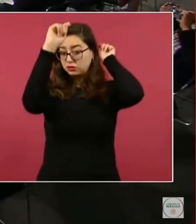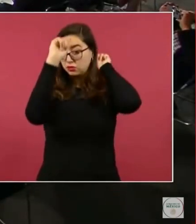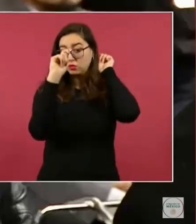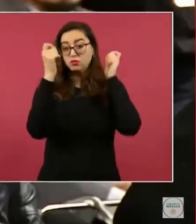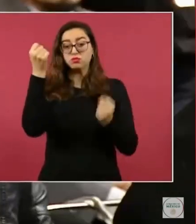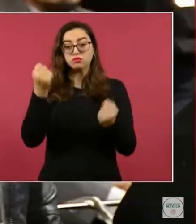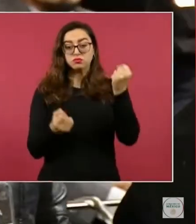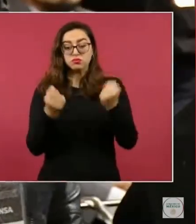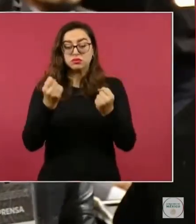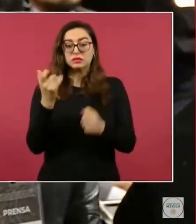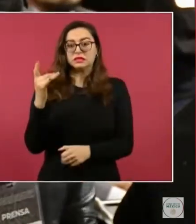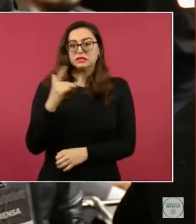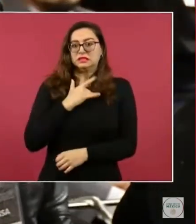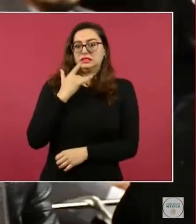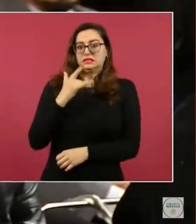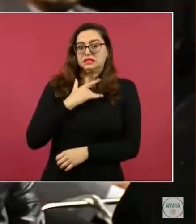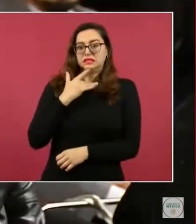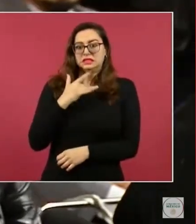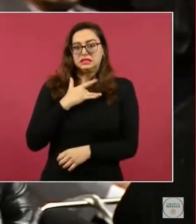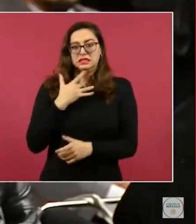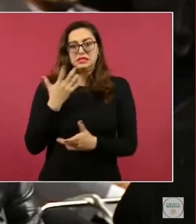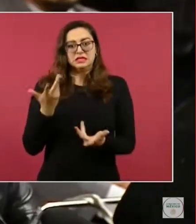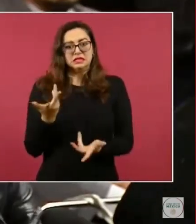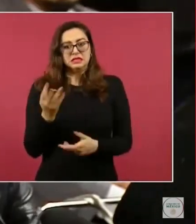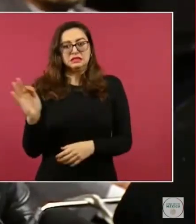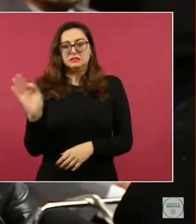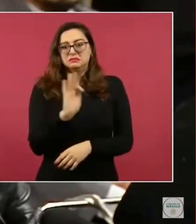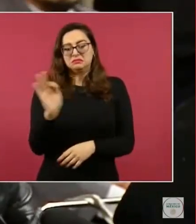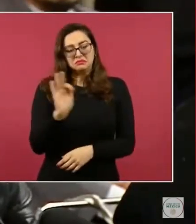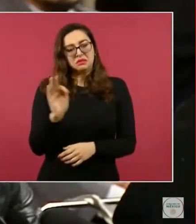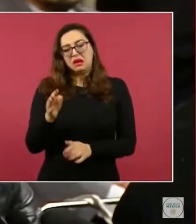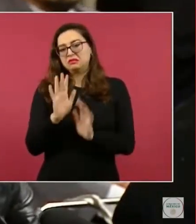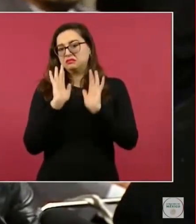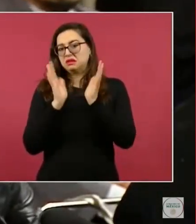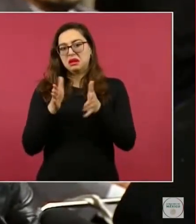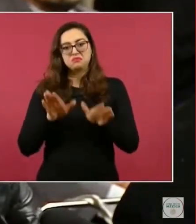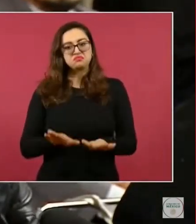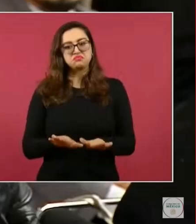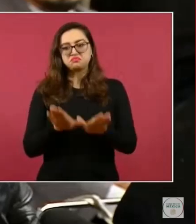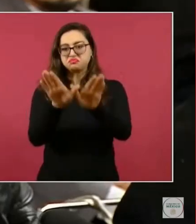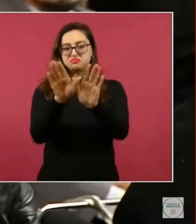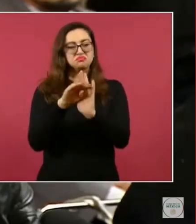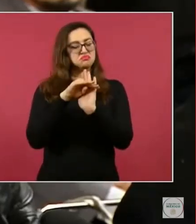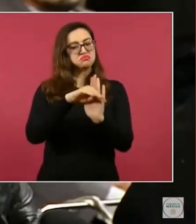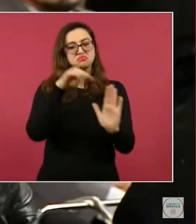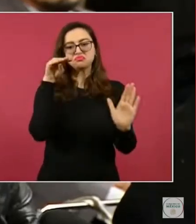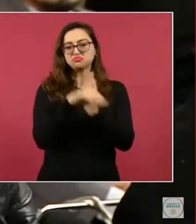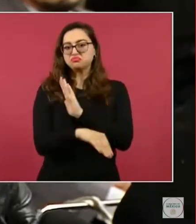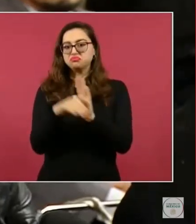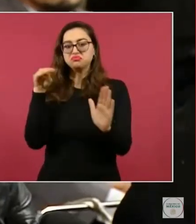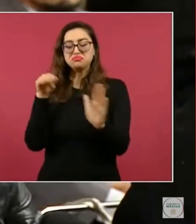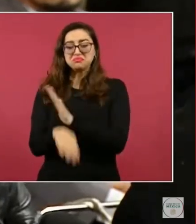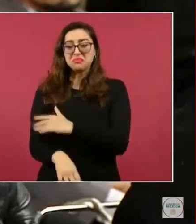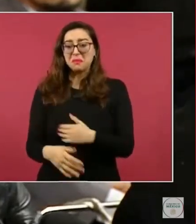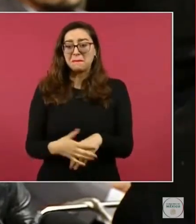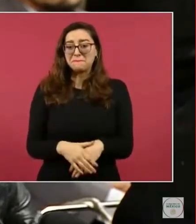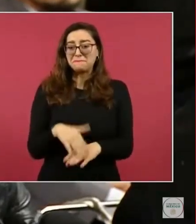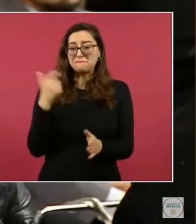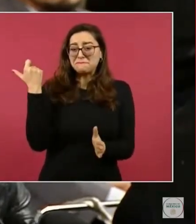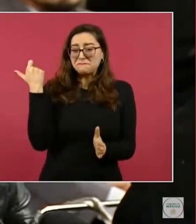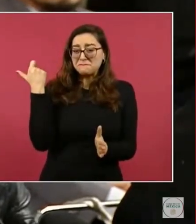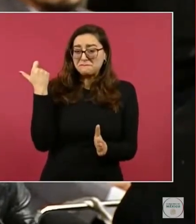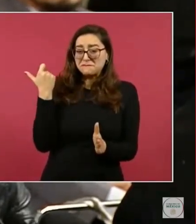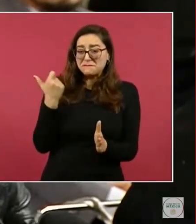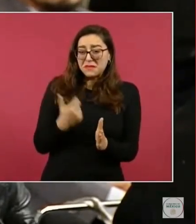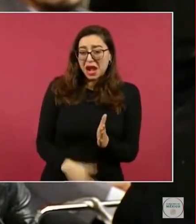iniciativa desaparezca lo poco que queda de las aerolíneas aéreas y que tengan que abaratar tanto sus costos, que termine